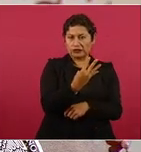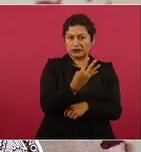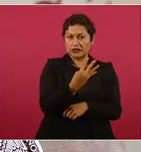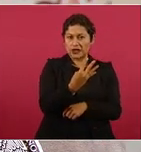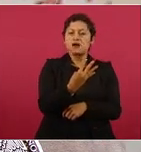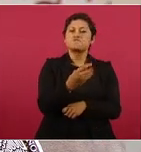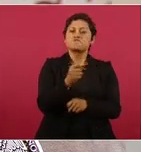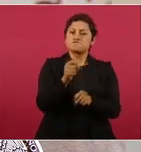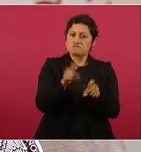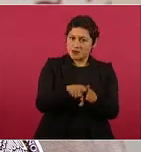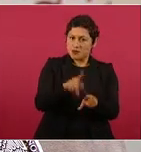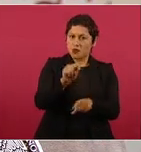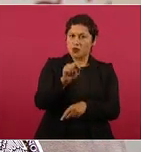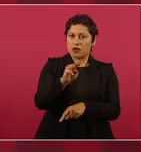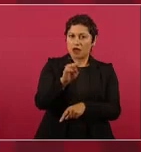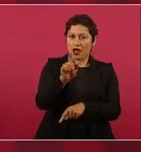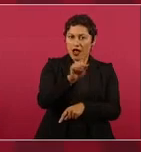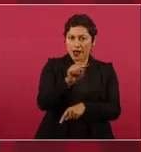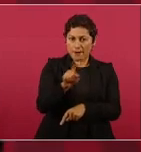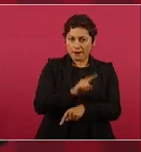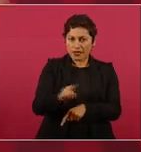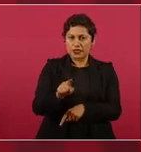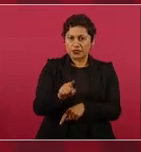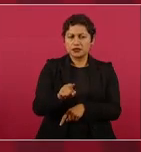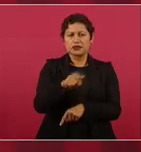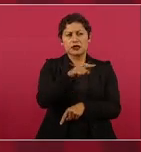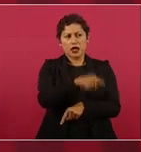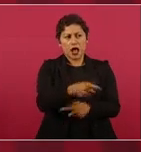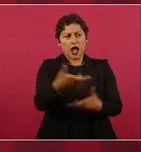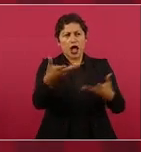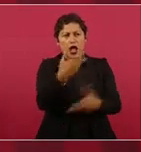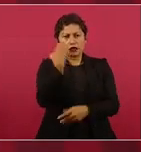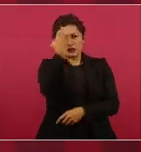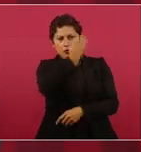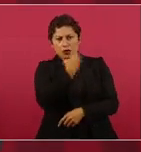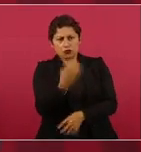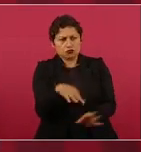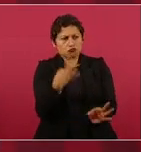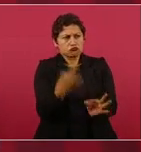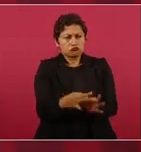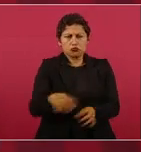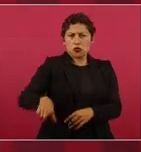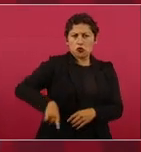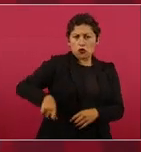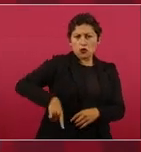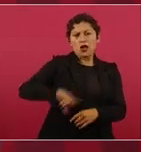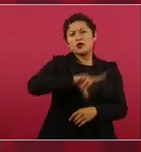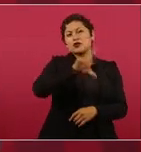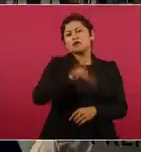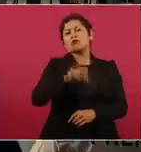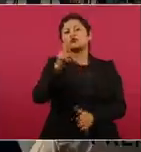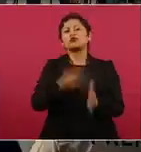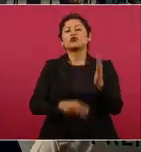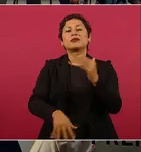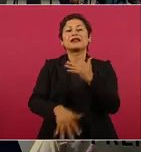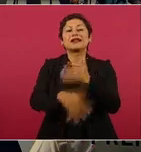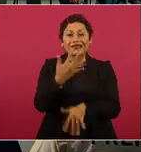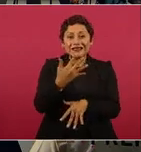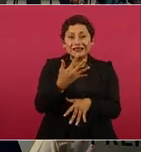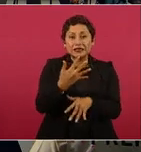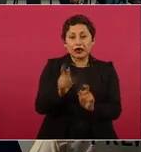el tamiz realizado en laboratorios públicos, a partir de 2015 con esta fórmula muy popular en los